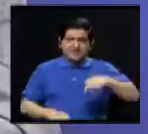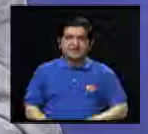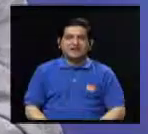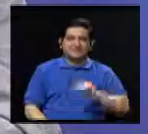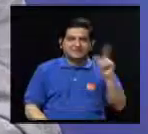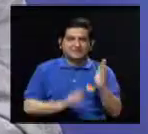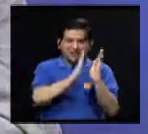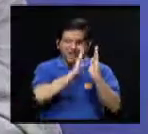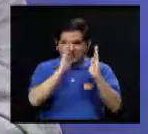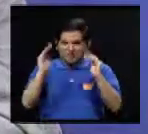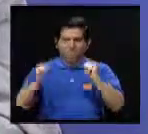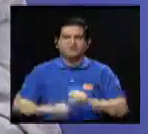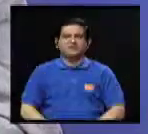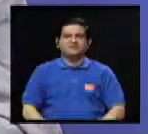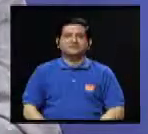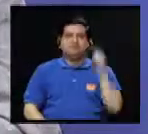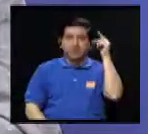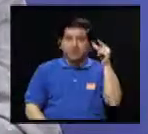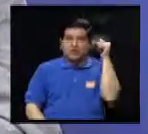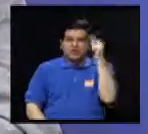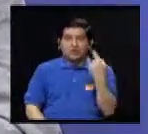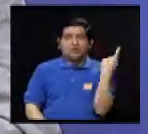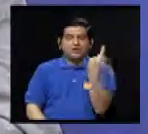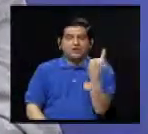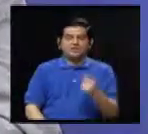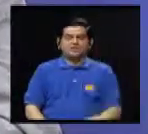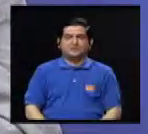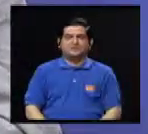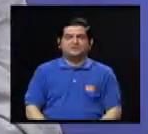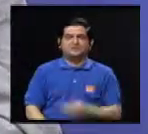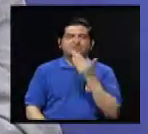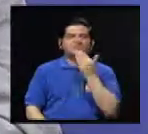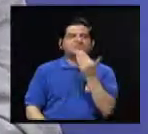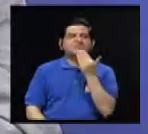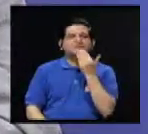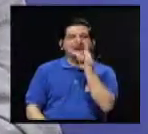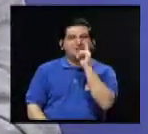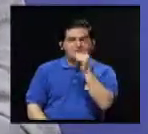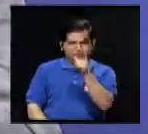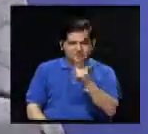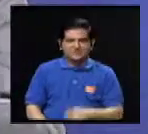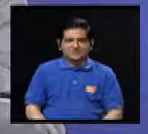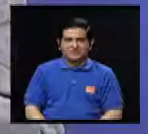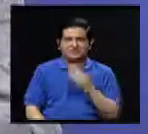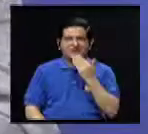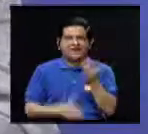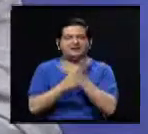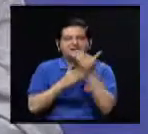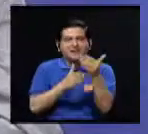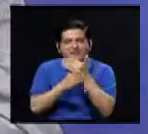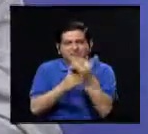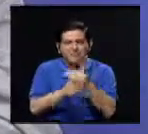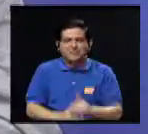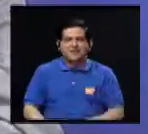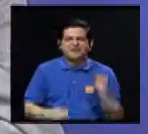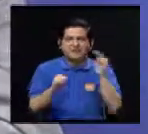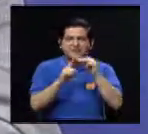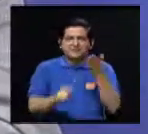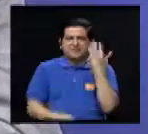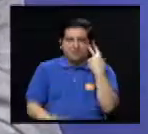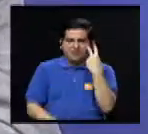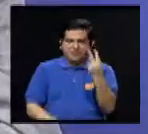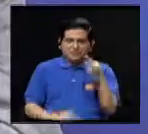de Lunes de Cinemateca, y por supuesto, como siempre, agradecidísimos con ustedes, gracias por compartir el